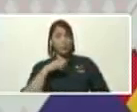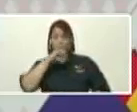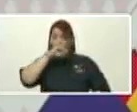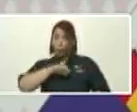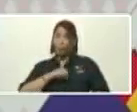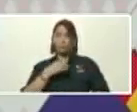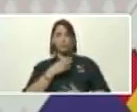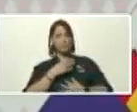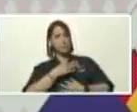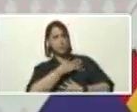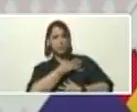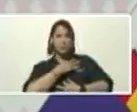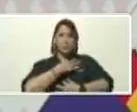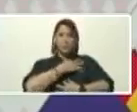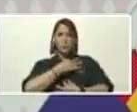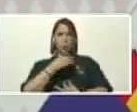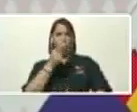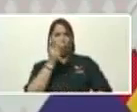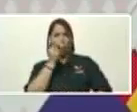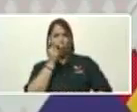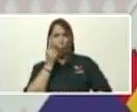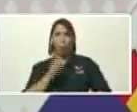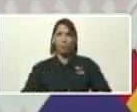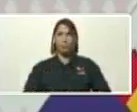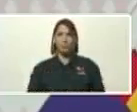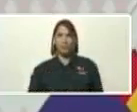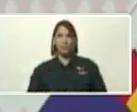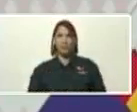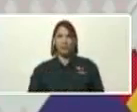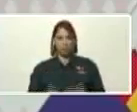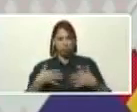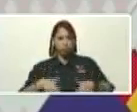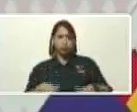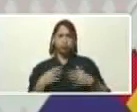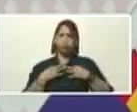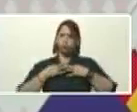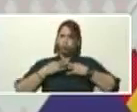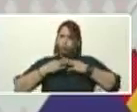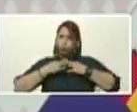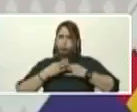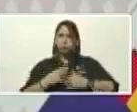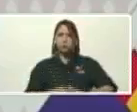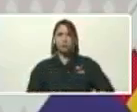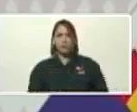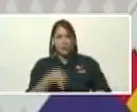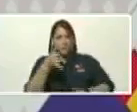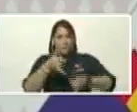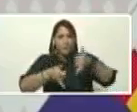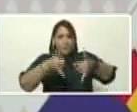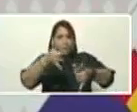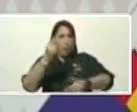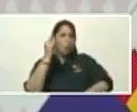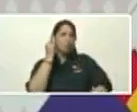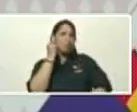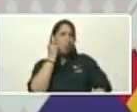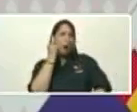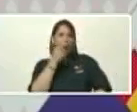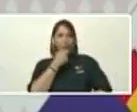su corbatica, su liquiliqui, sus tacones, las